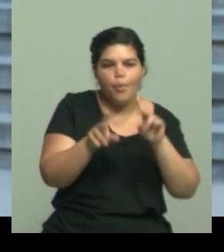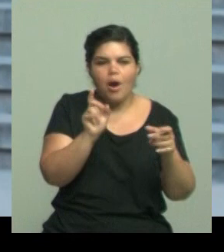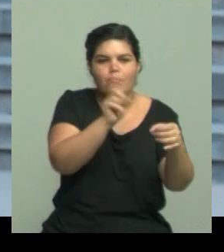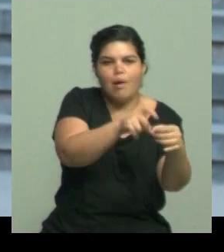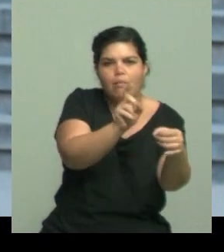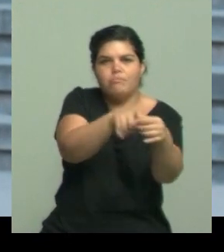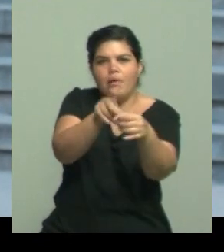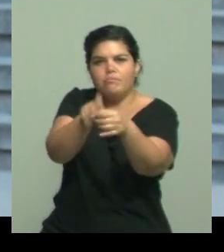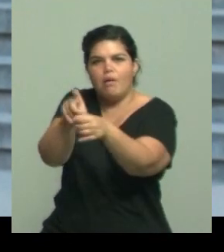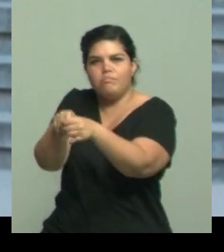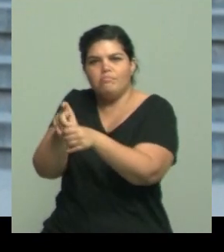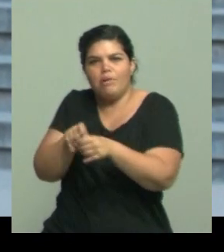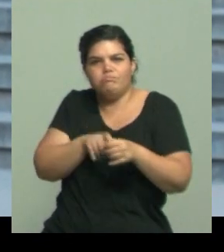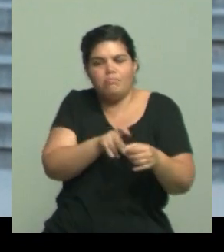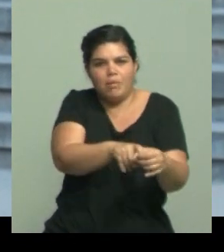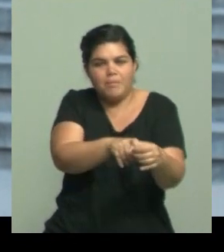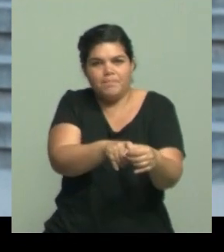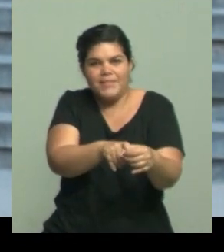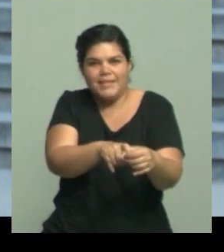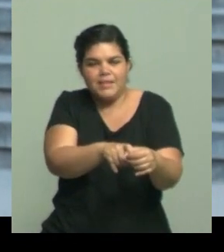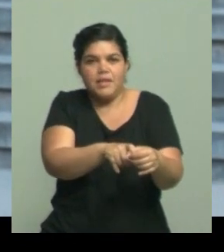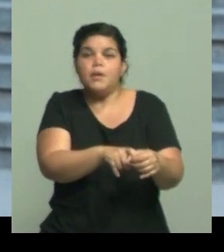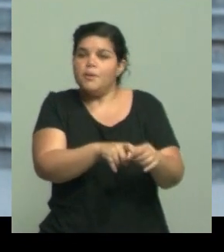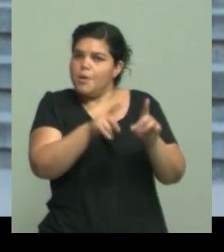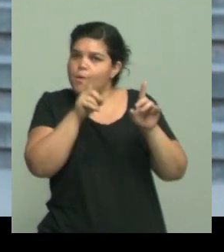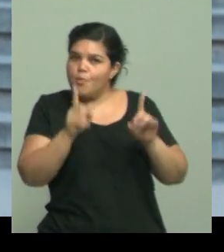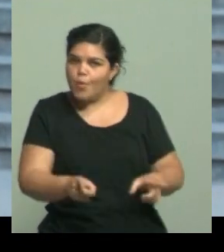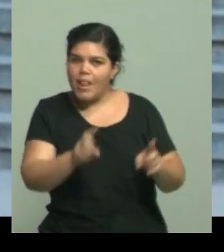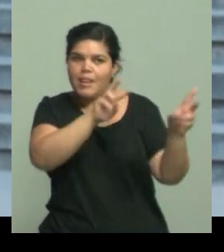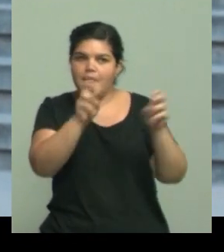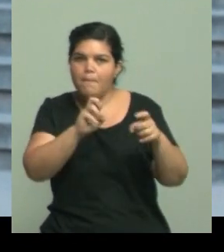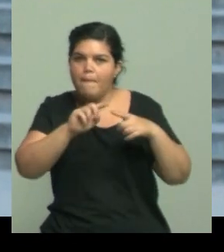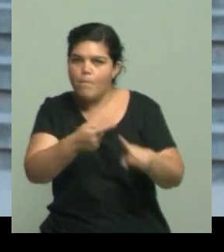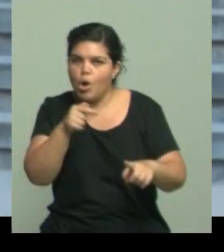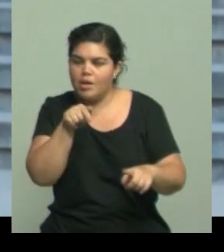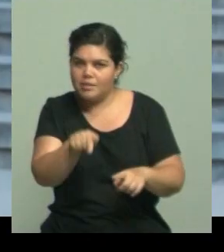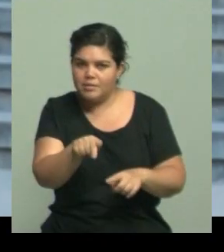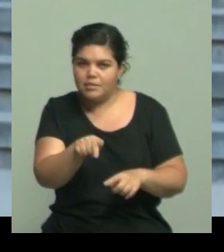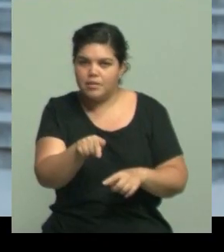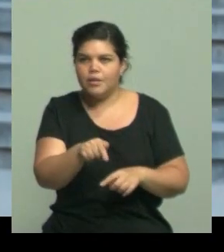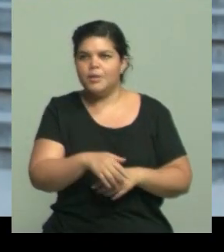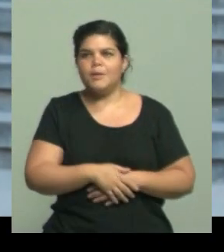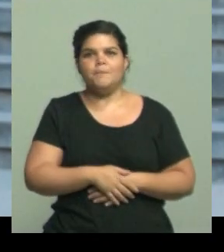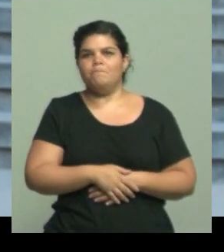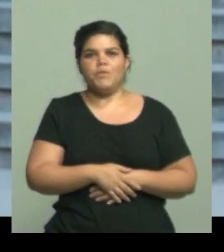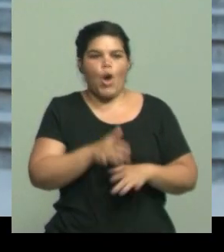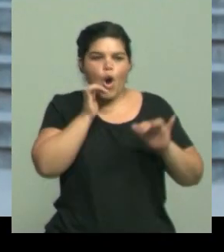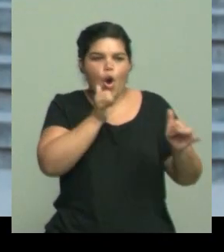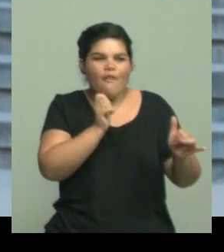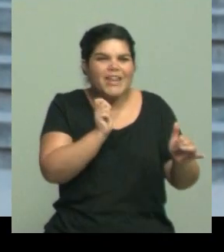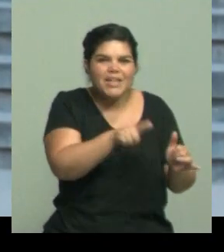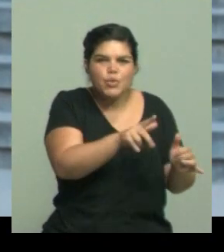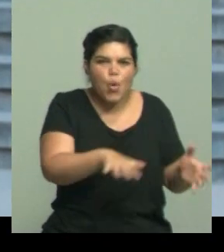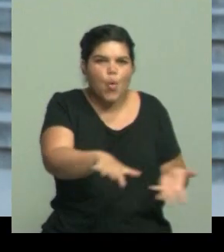también hay una búsqueda allí, desde todos lados. Ahora, hablar de política, yo creo que la política no se le habla generalmente a las